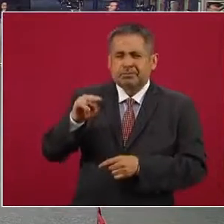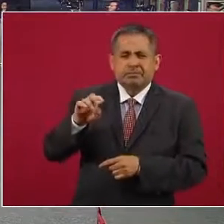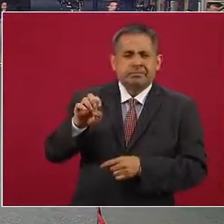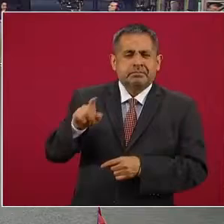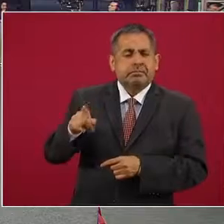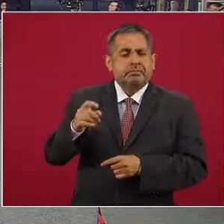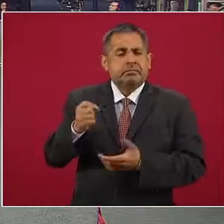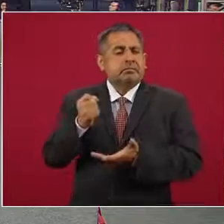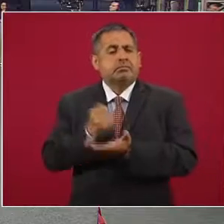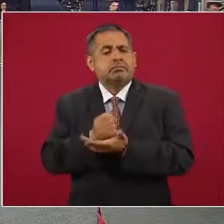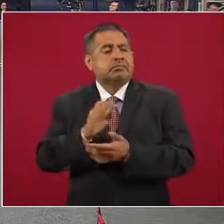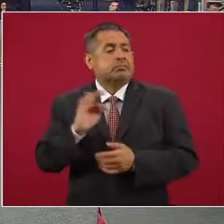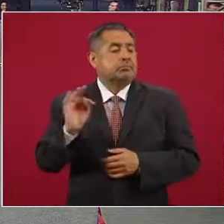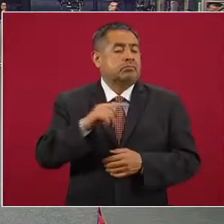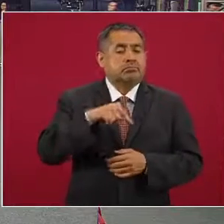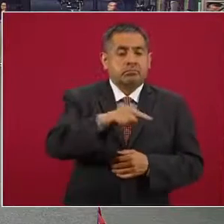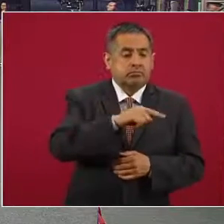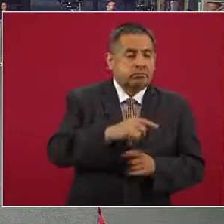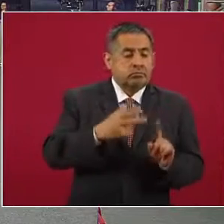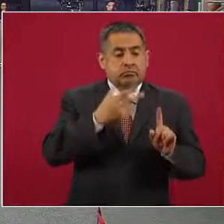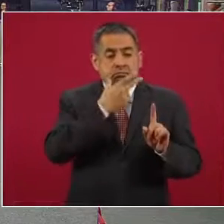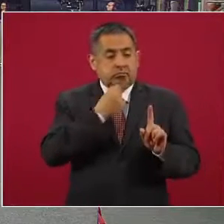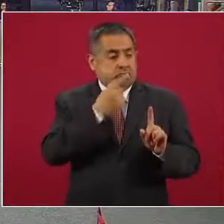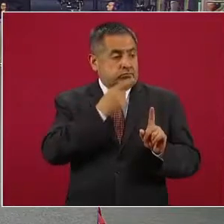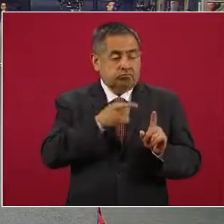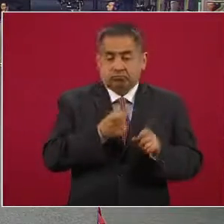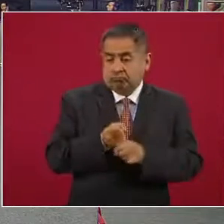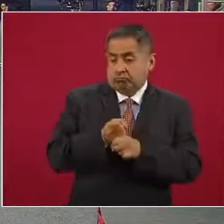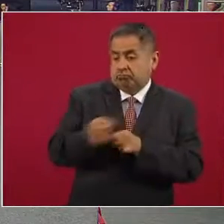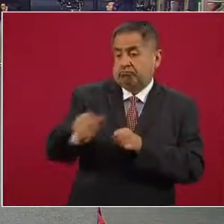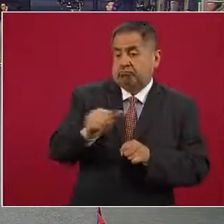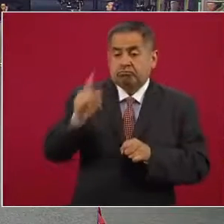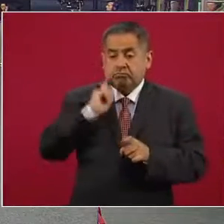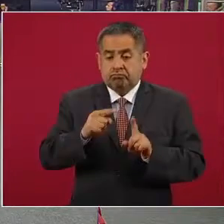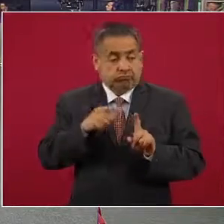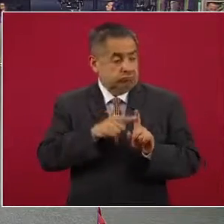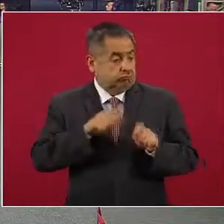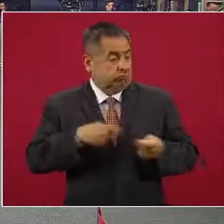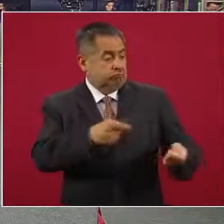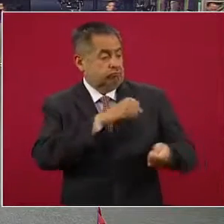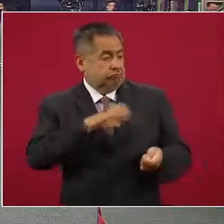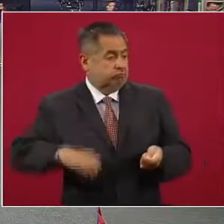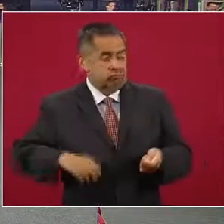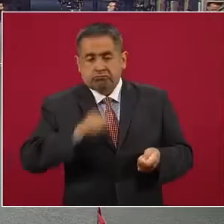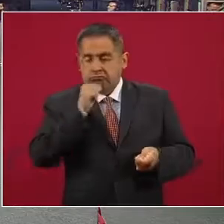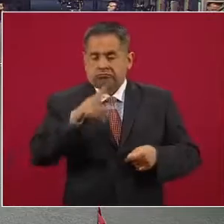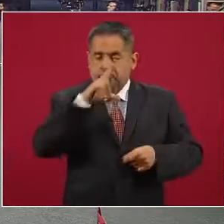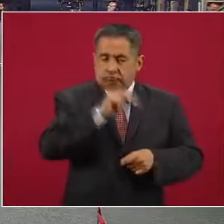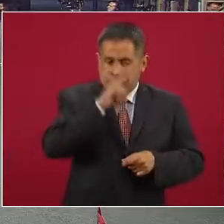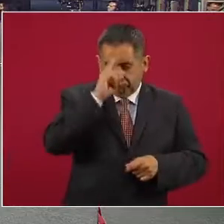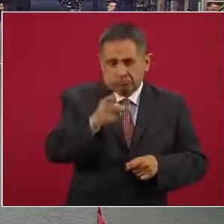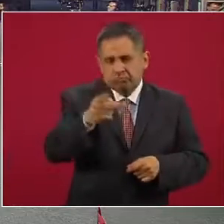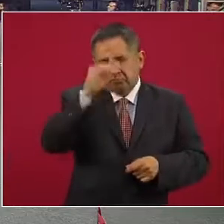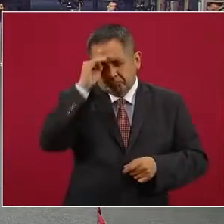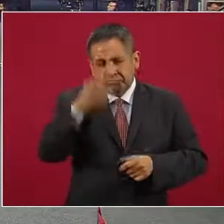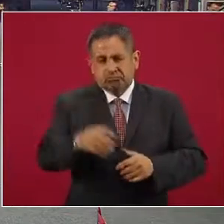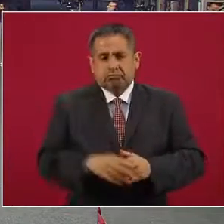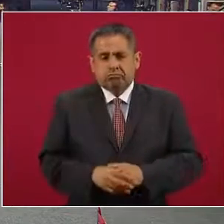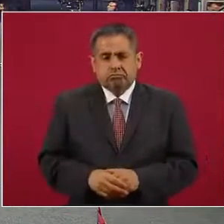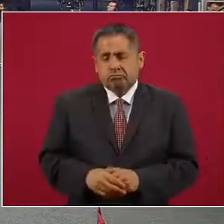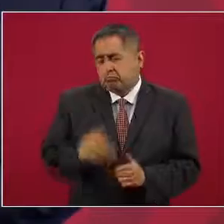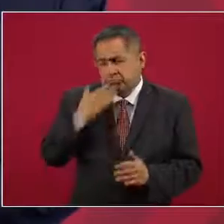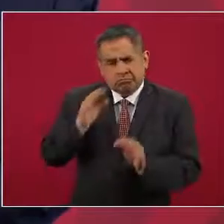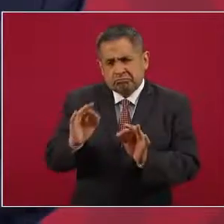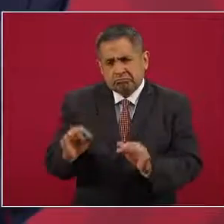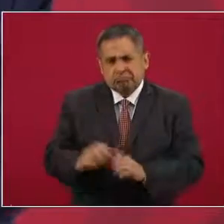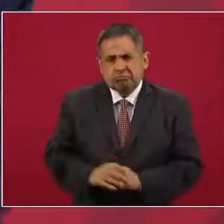que ningún hombre que haya violentado a alguna mujer podrá ser candidato a algún puesto de elección popular en las próximas elecciones que vienen. Pues está bien,